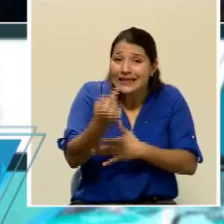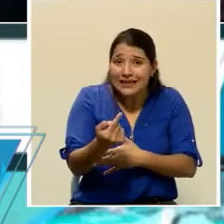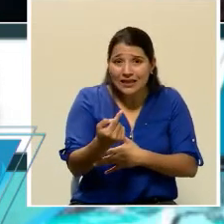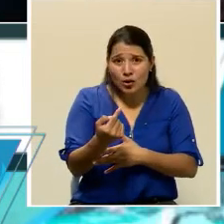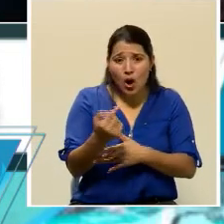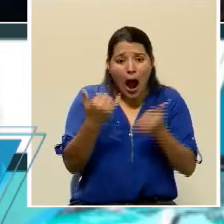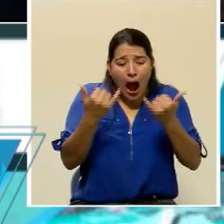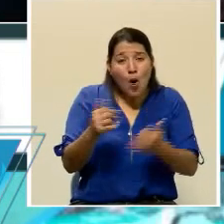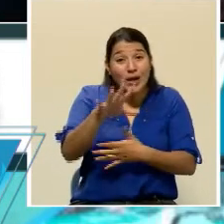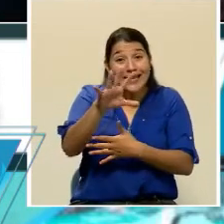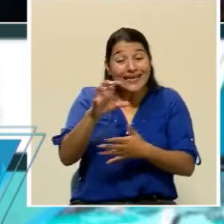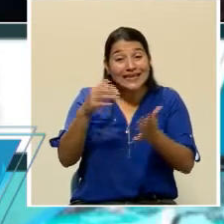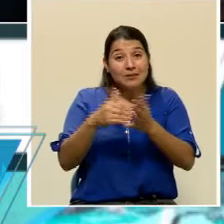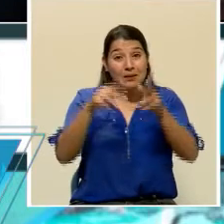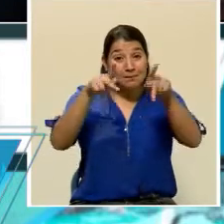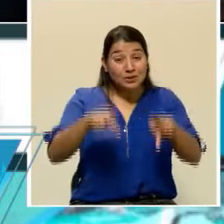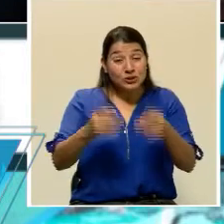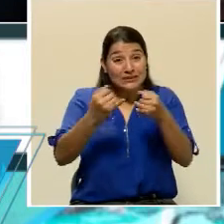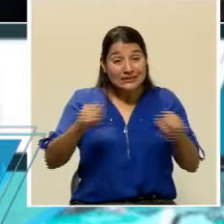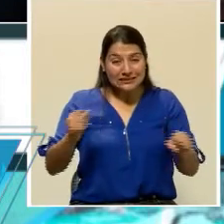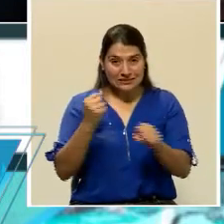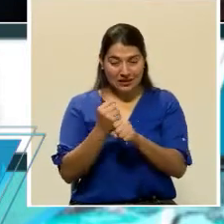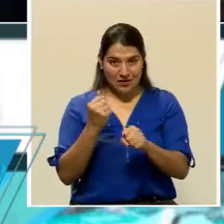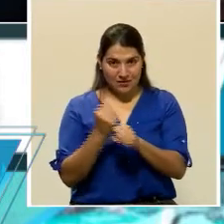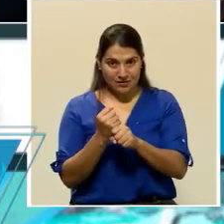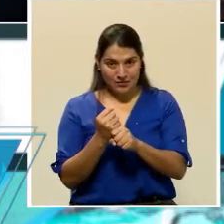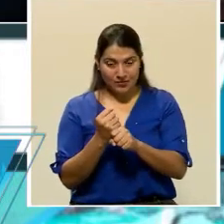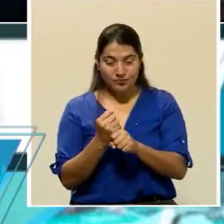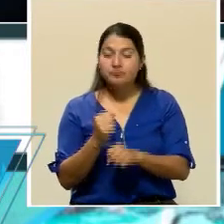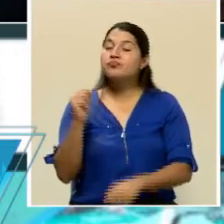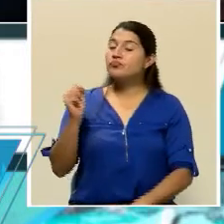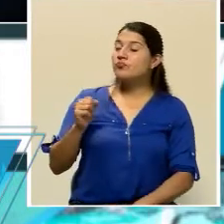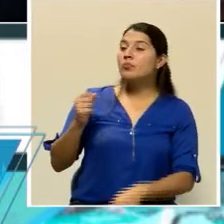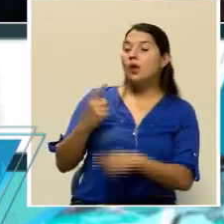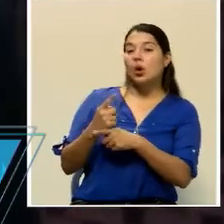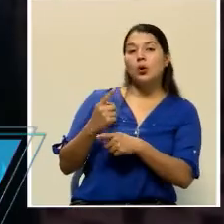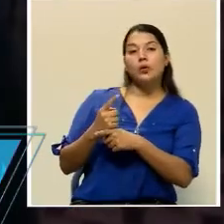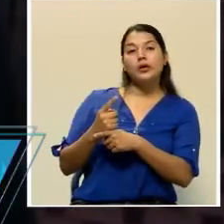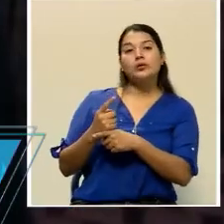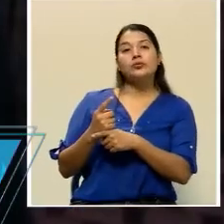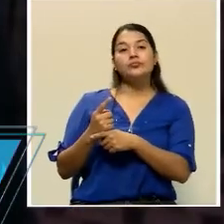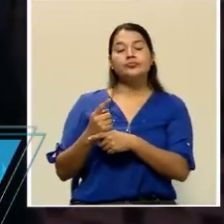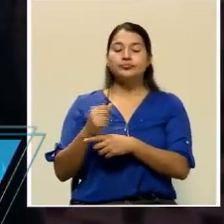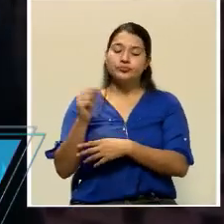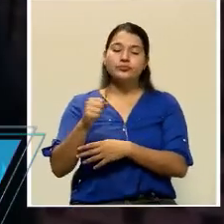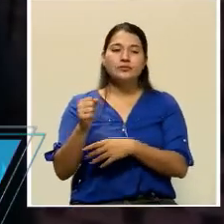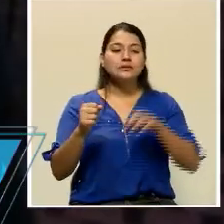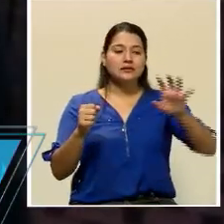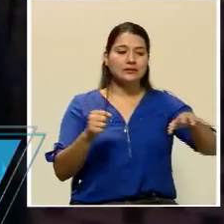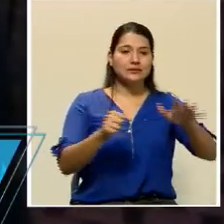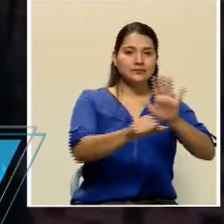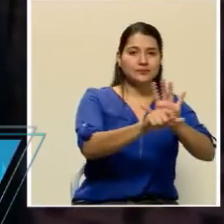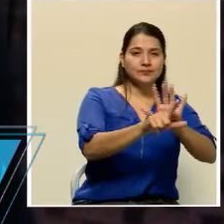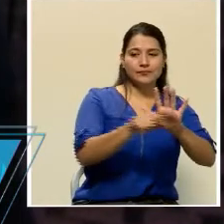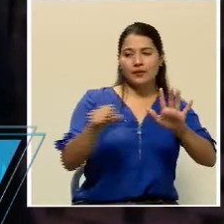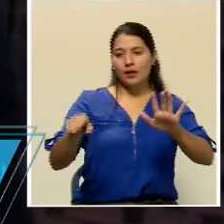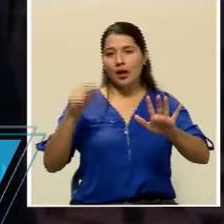hay 500.000 desempleados. Sí, así es. En medio está la gente, que es lo que importa.